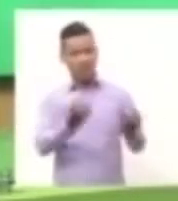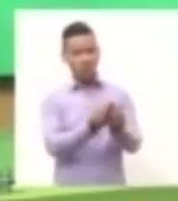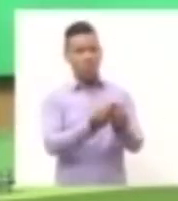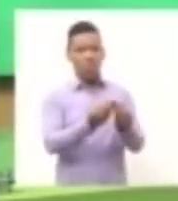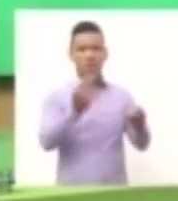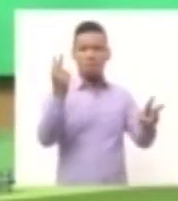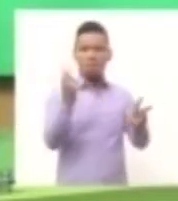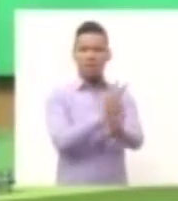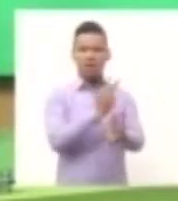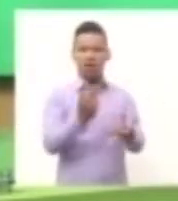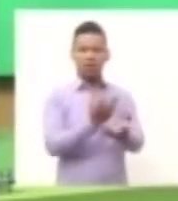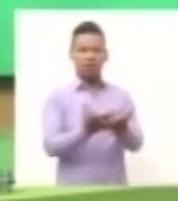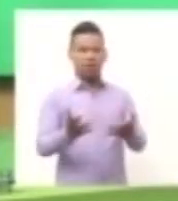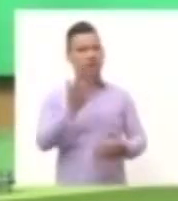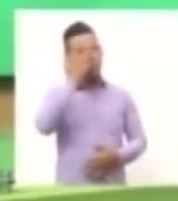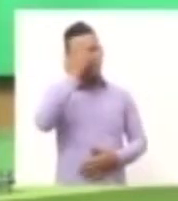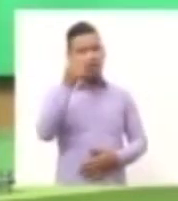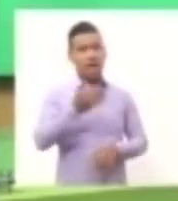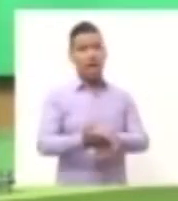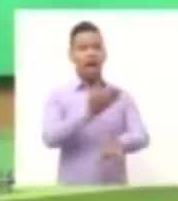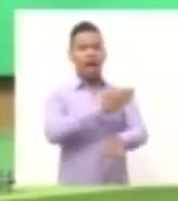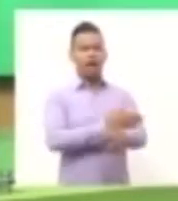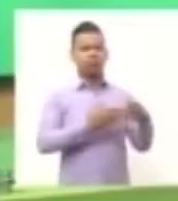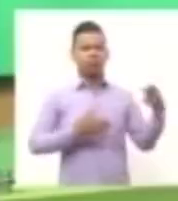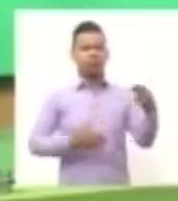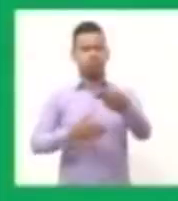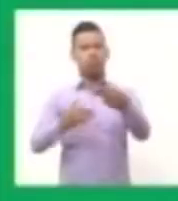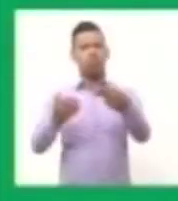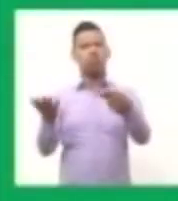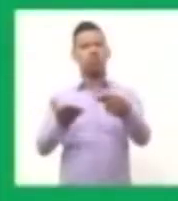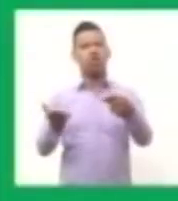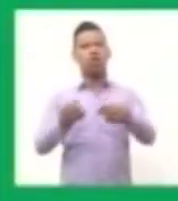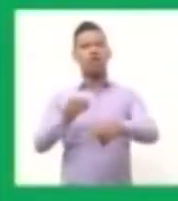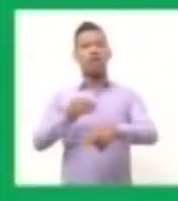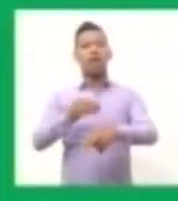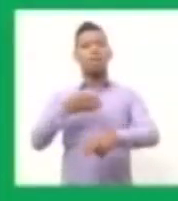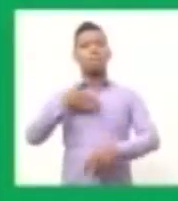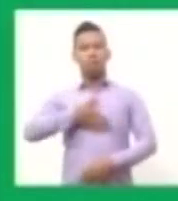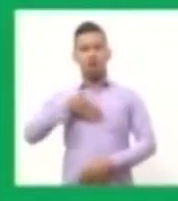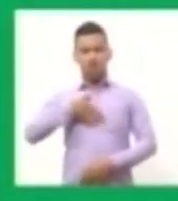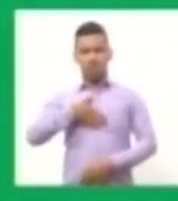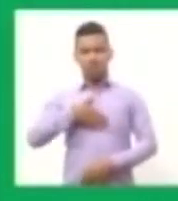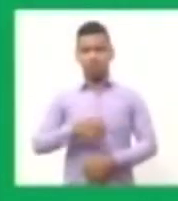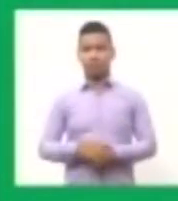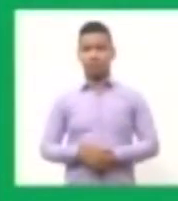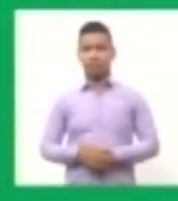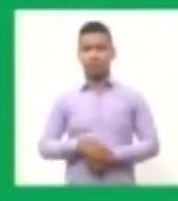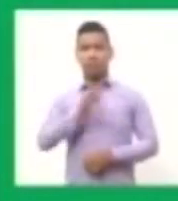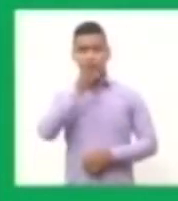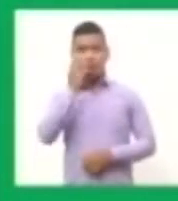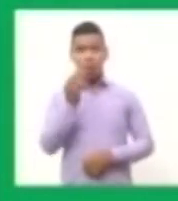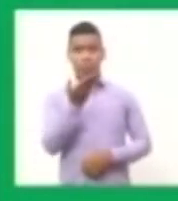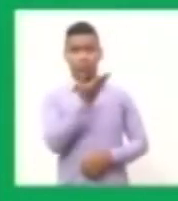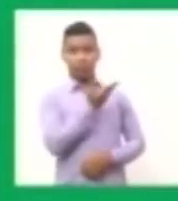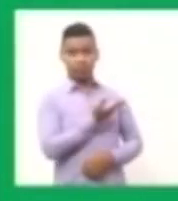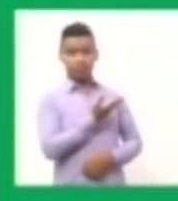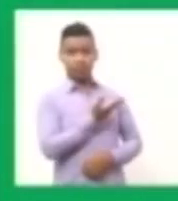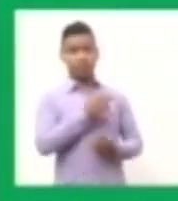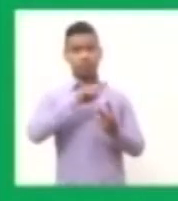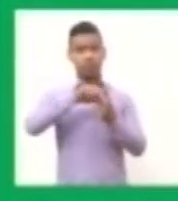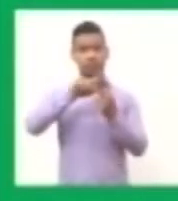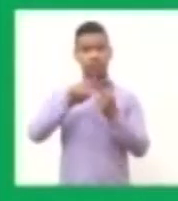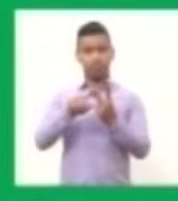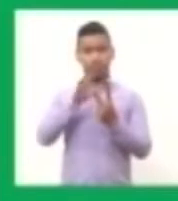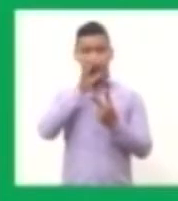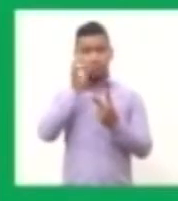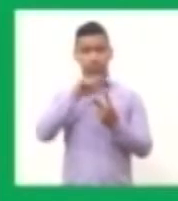homicidio de un policía en San Jacinto del Cauca, en Bolívar. James de Jesús Mercado Asensio, alias Rambo, y Pablo Alberto Acosta